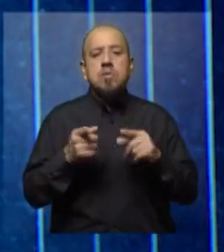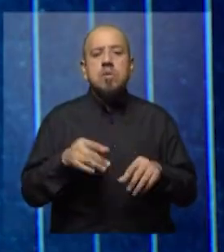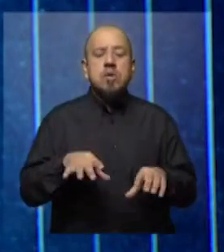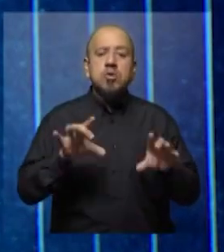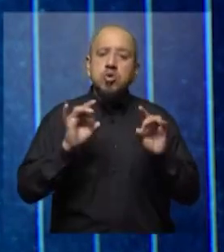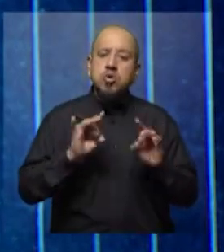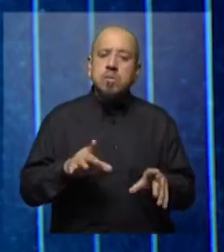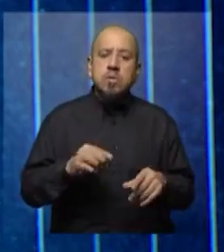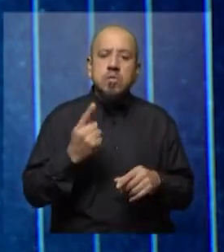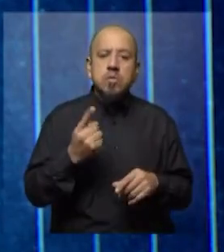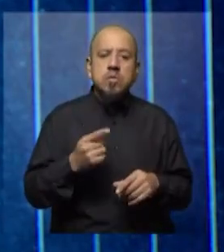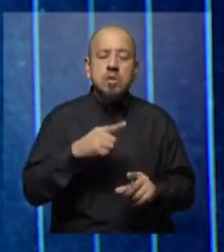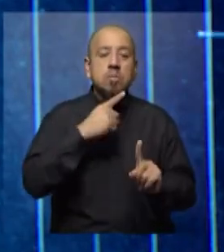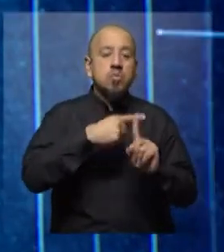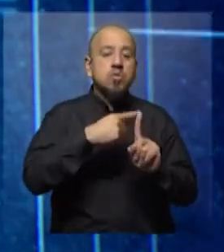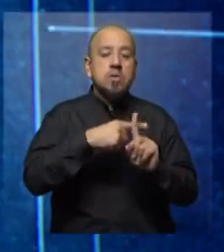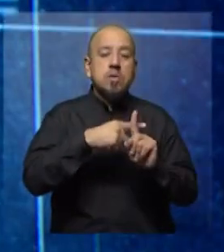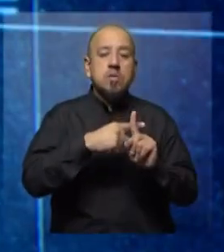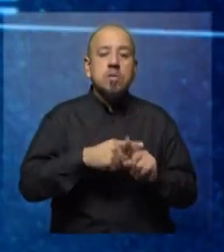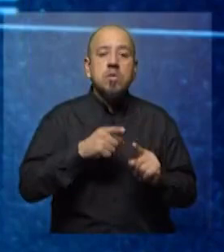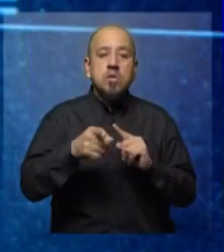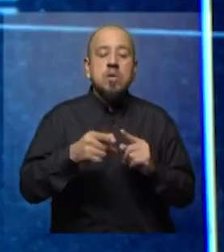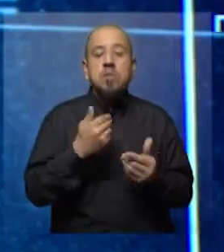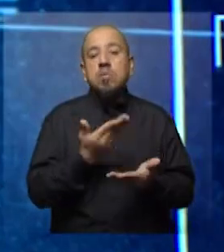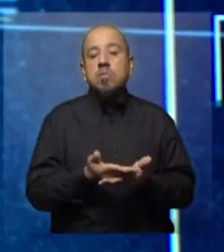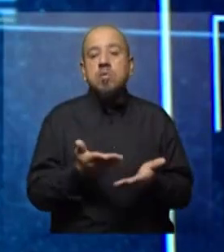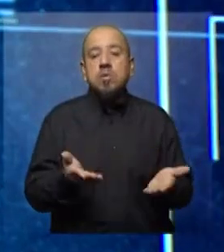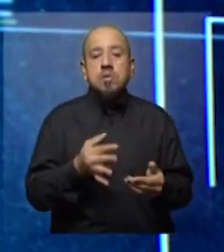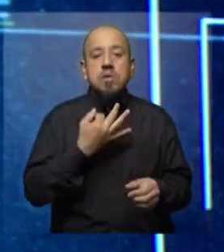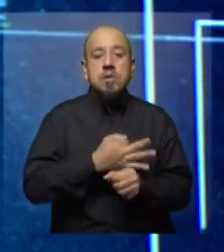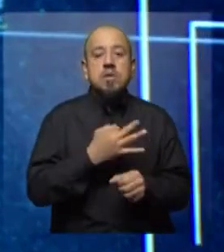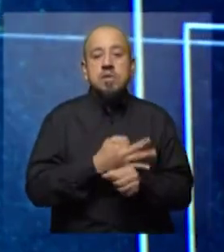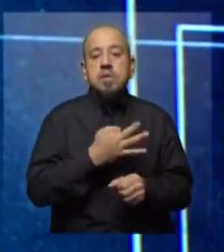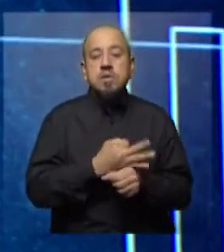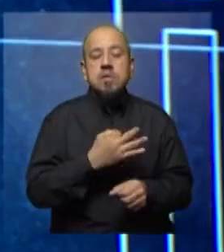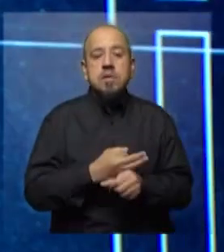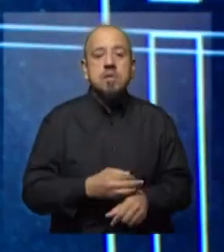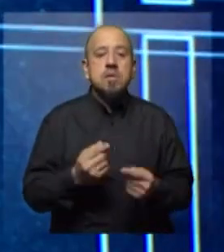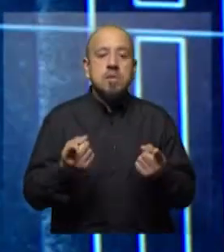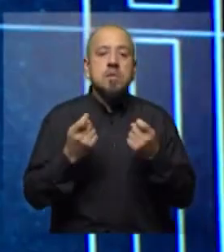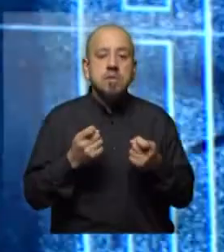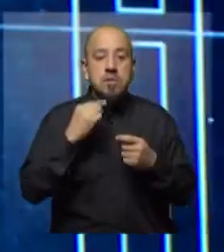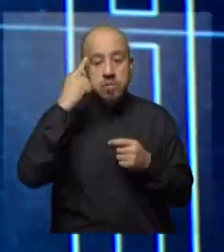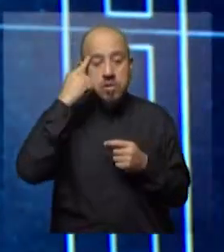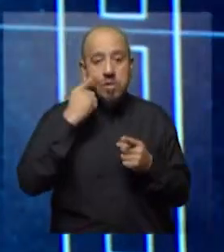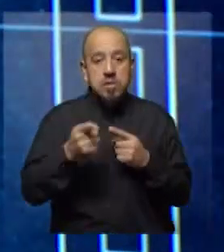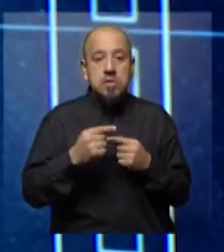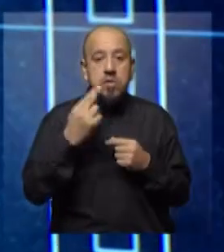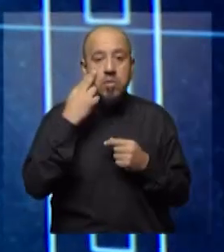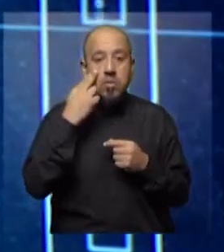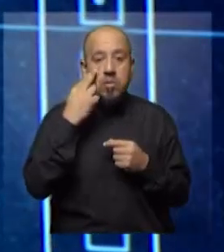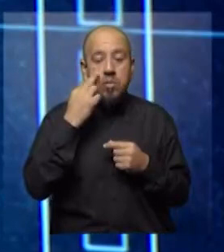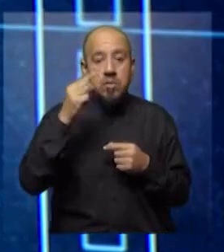filosófico que era el positivismo lo que él procuró fue enseñarnos que era necesario pensar los problemas